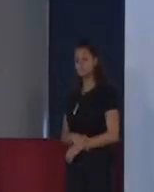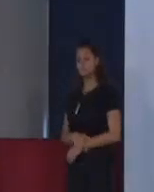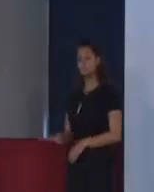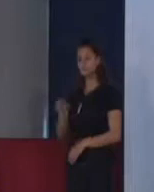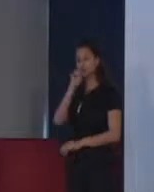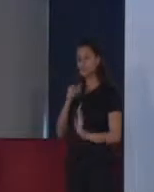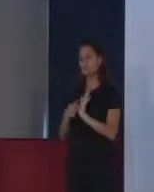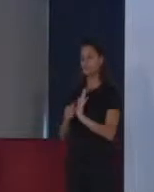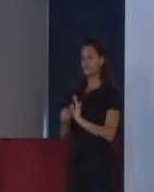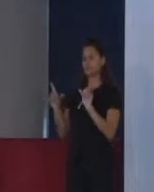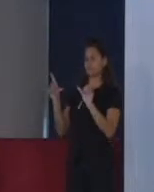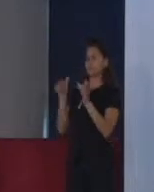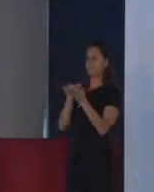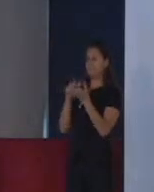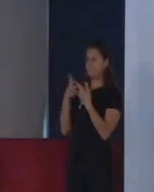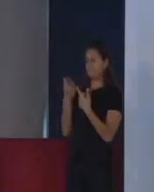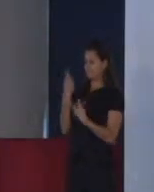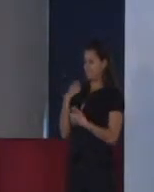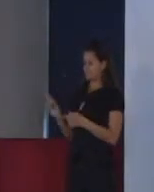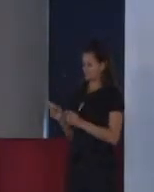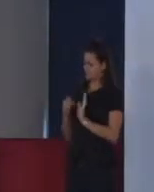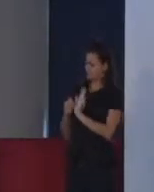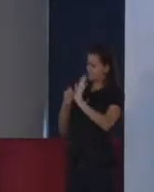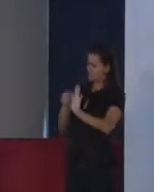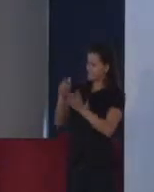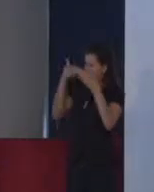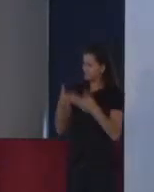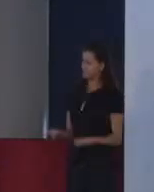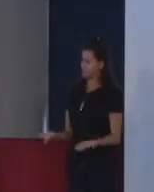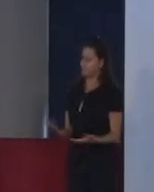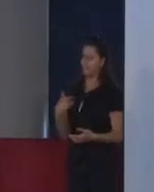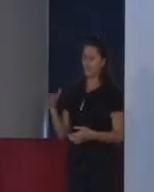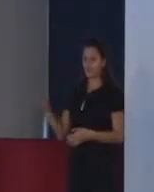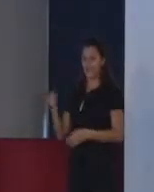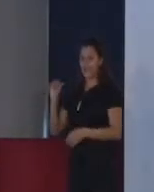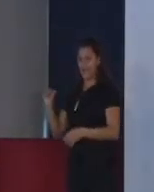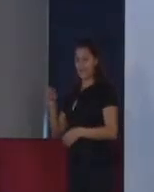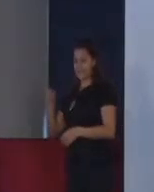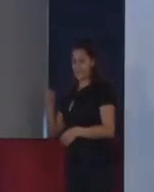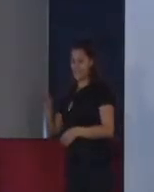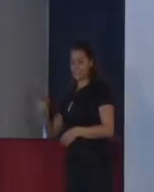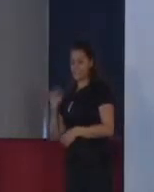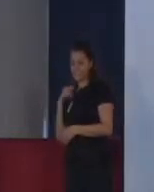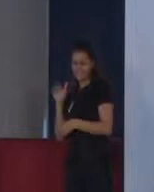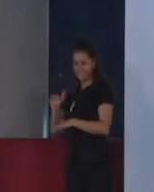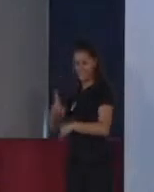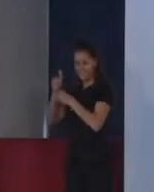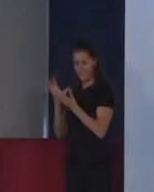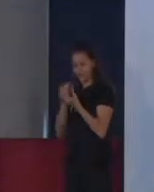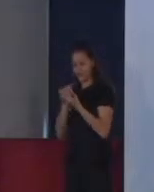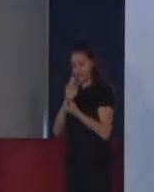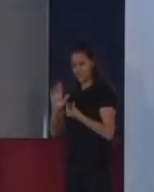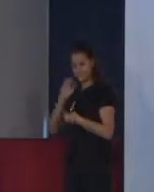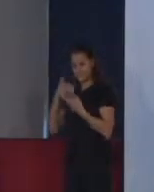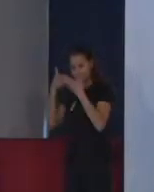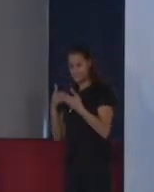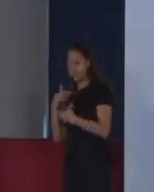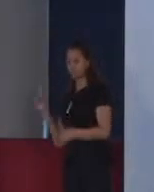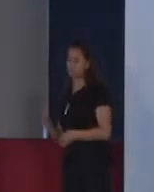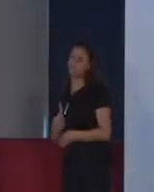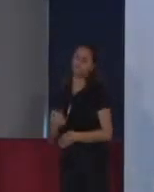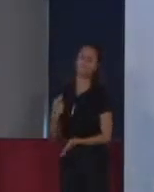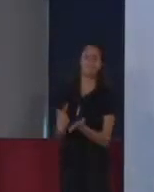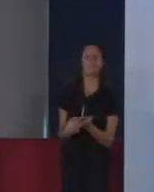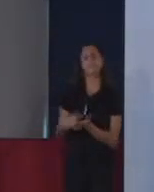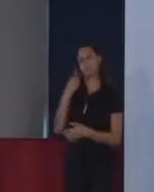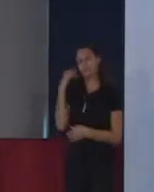que era la consejera nacional de personas con discapacidad intelectual, se movilizó y dijo, no, tiene que aparecer una persona con discapacidad, y ustedes ven